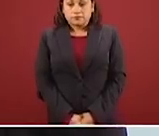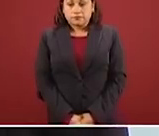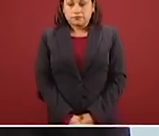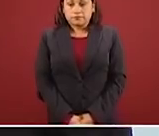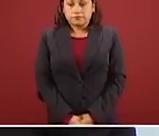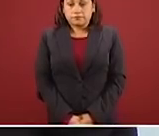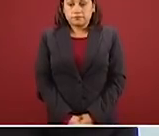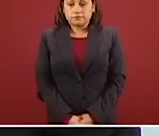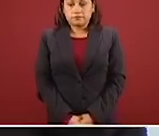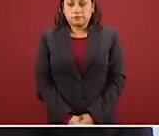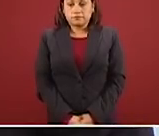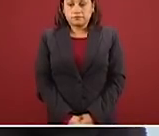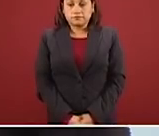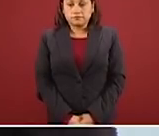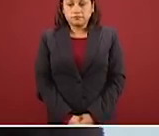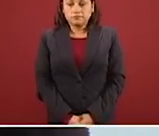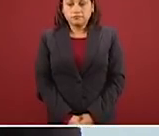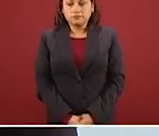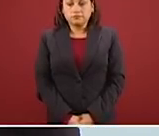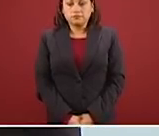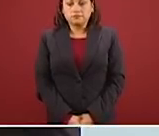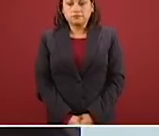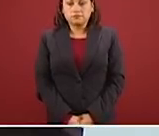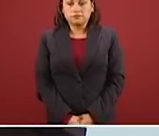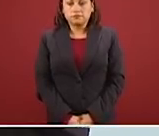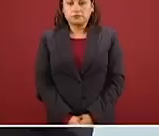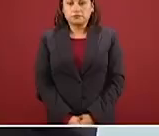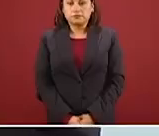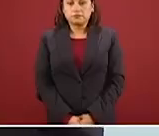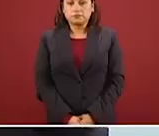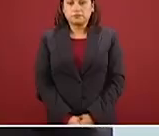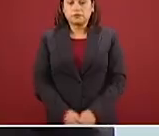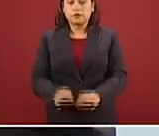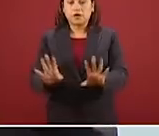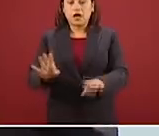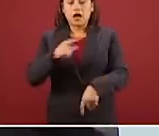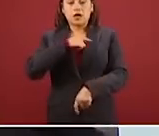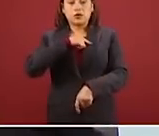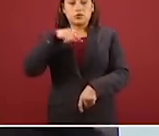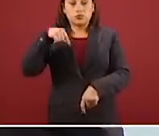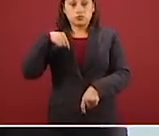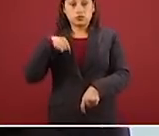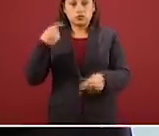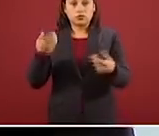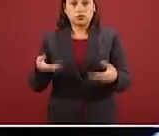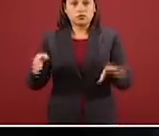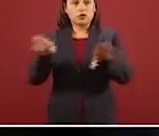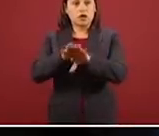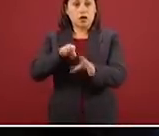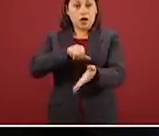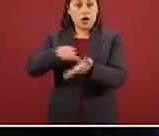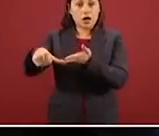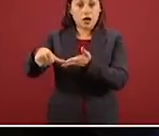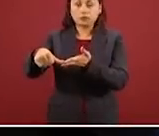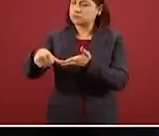Entonces, no estamos cancelando las concesiones, sencillamente